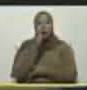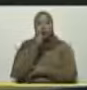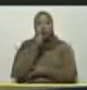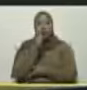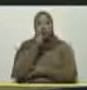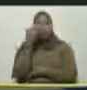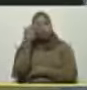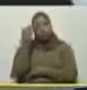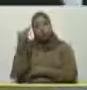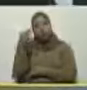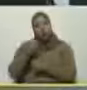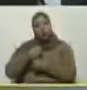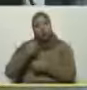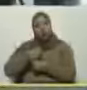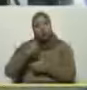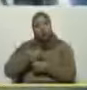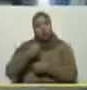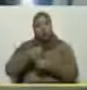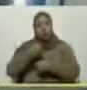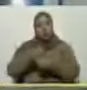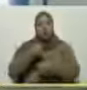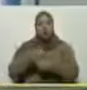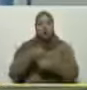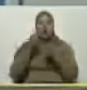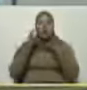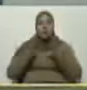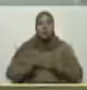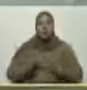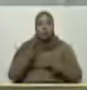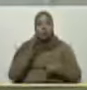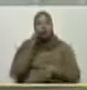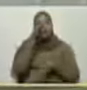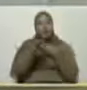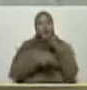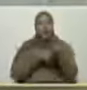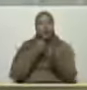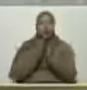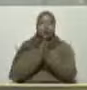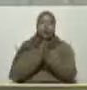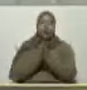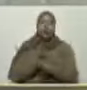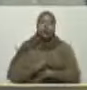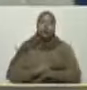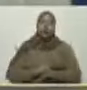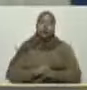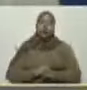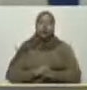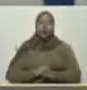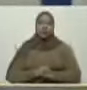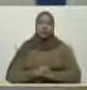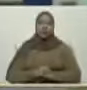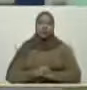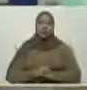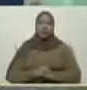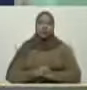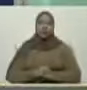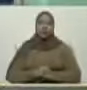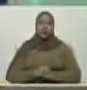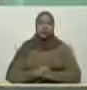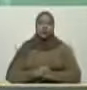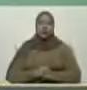por allá a los trabajadores vamos a ir explicando por favor bueno miante obras son